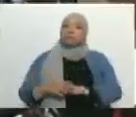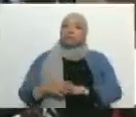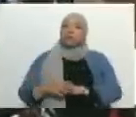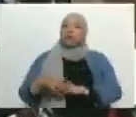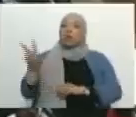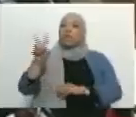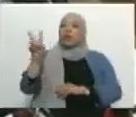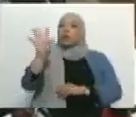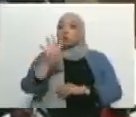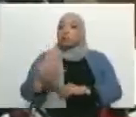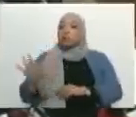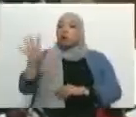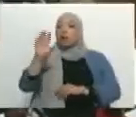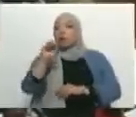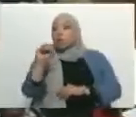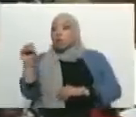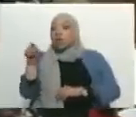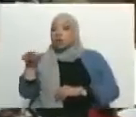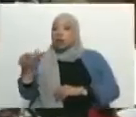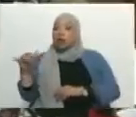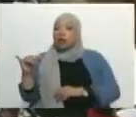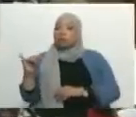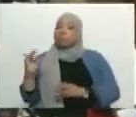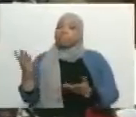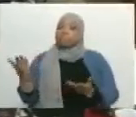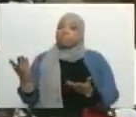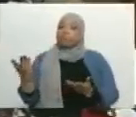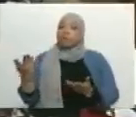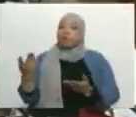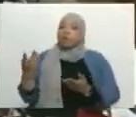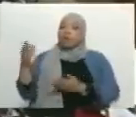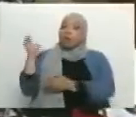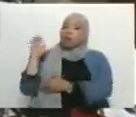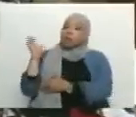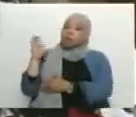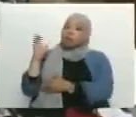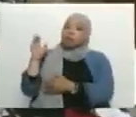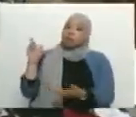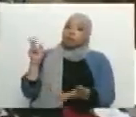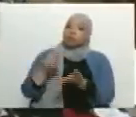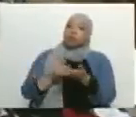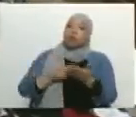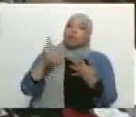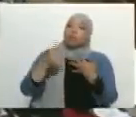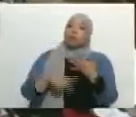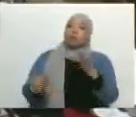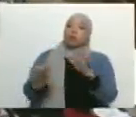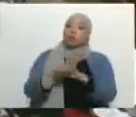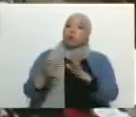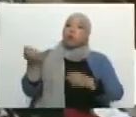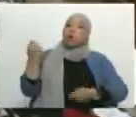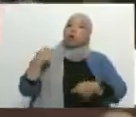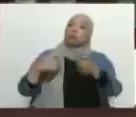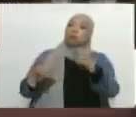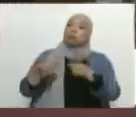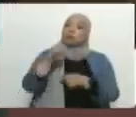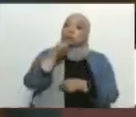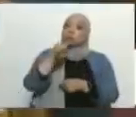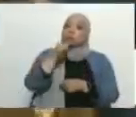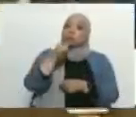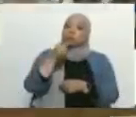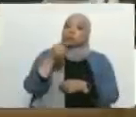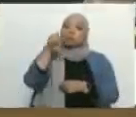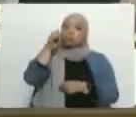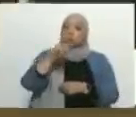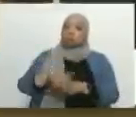oriente venezolano. Pues durante esta sesión, donde se ha presentado este proyecto en rechazo, se ha exhortado al